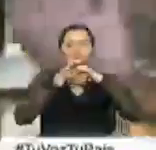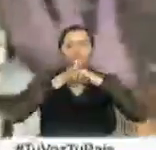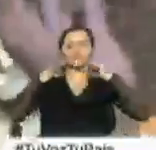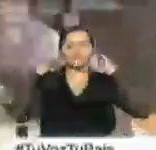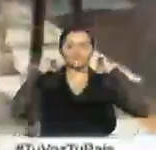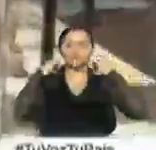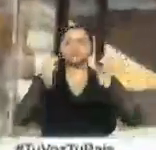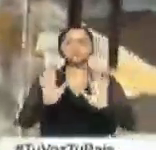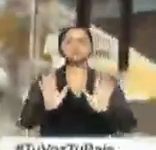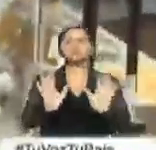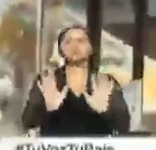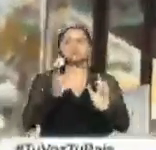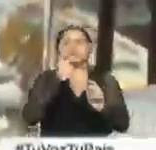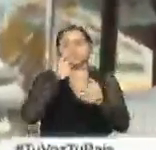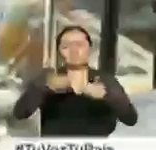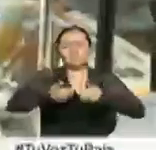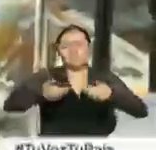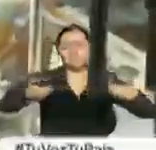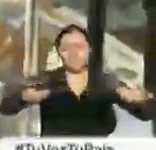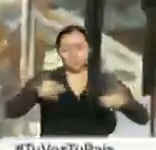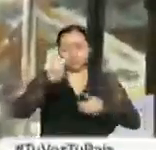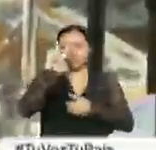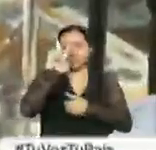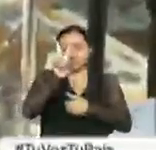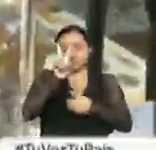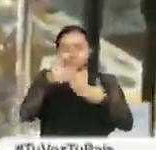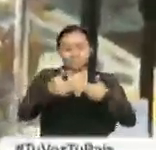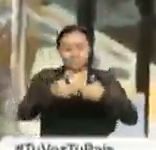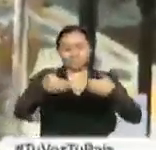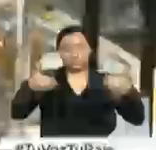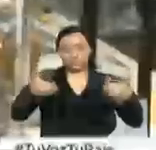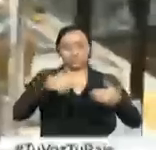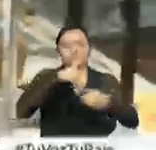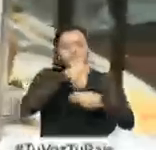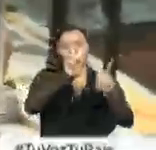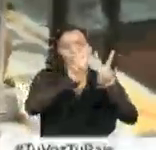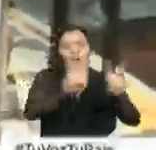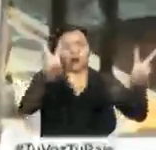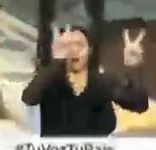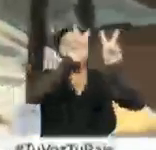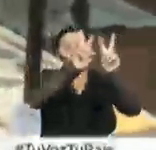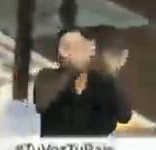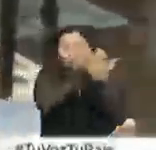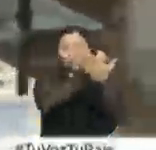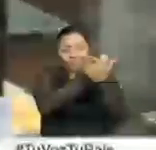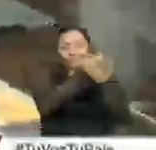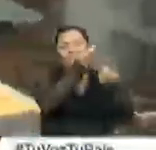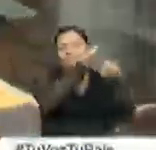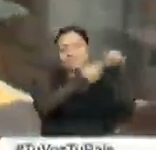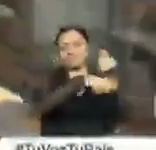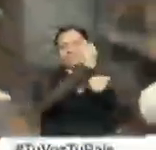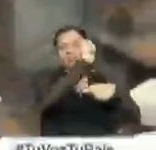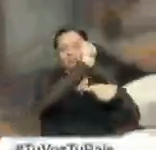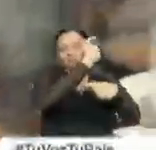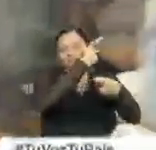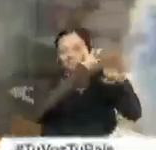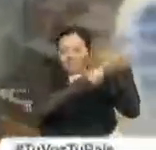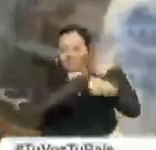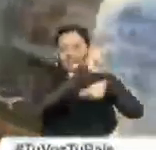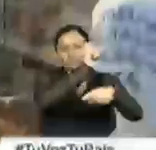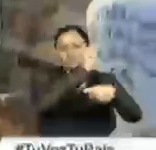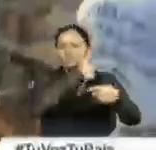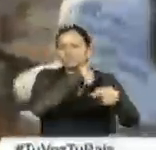Entonces, esta clase de regalos se busca subastarlos. Y esto también se ha elevado a nivel de decreto, el decreto